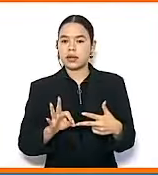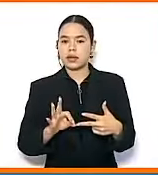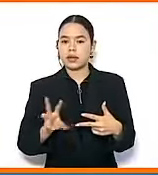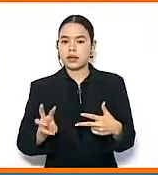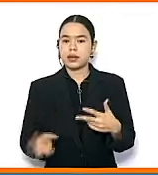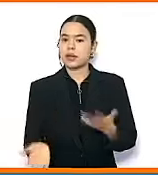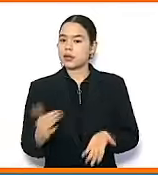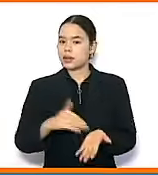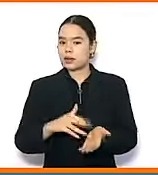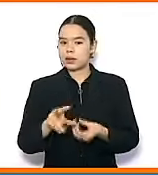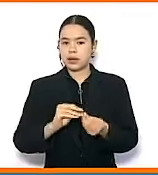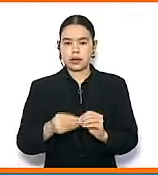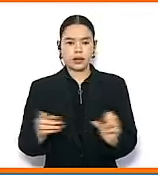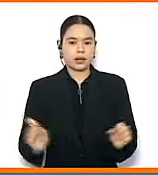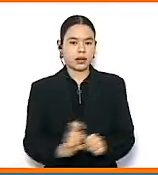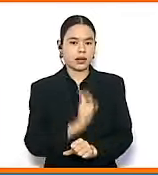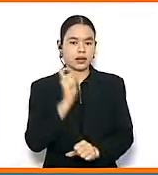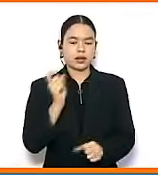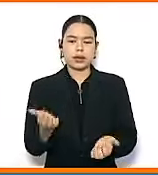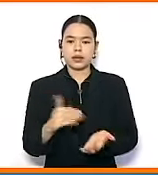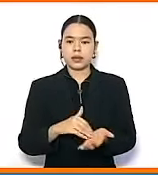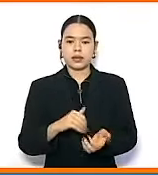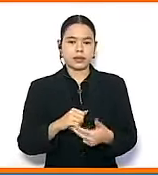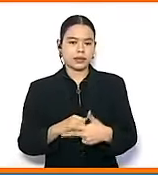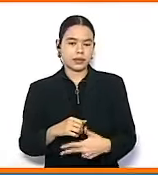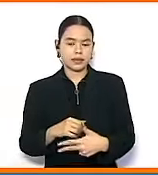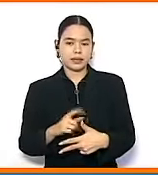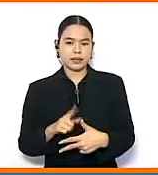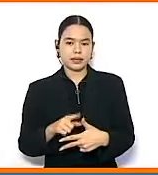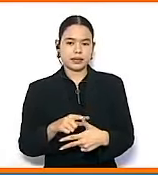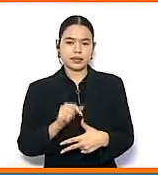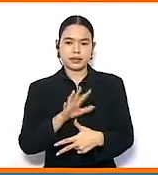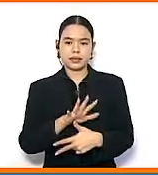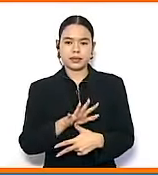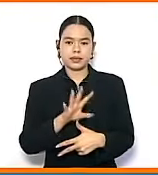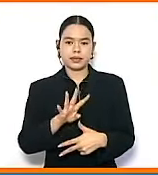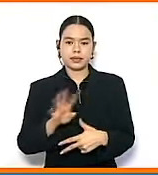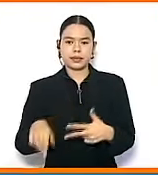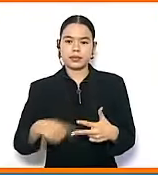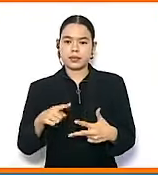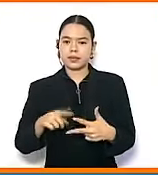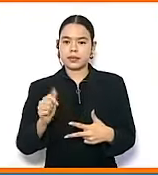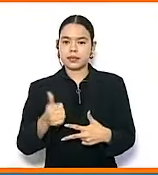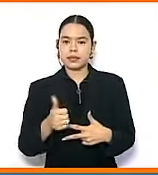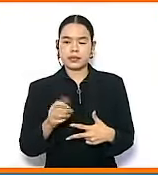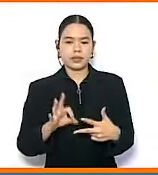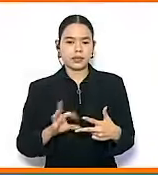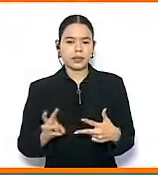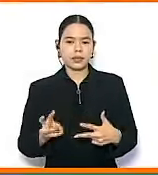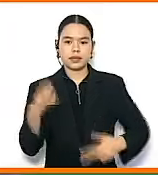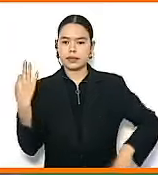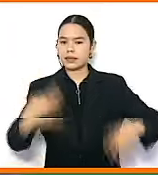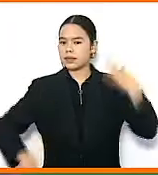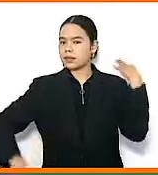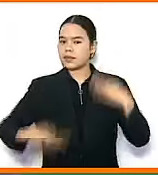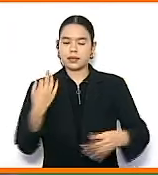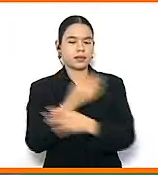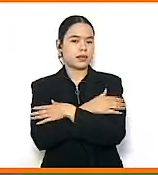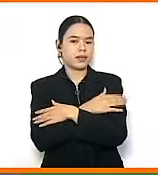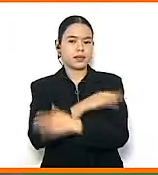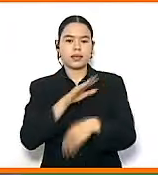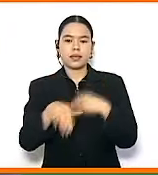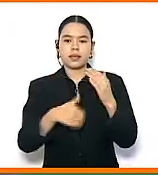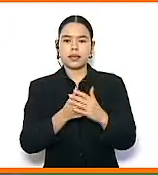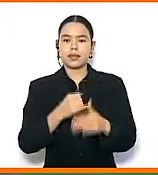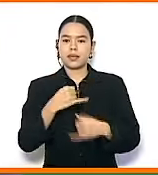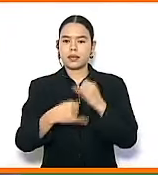96. Con mucho gusto, reitero tus números ganadores, 54, 10 y 96. Muchas felicidades a